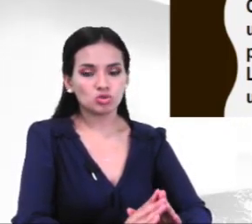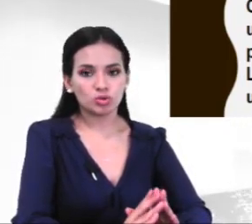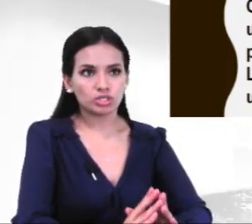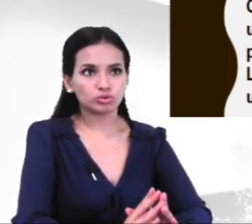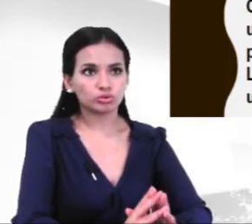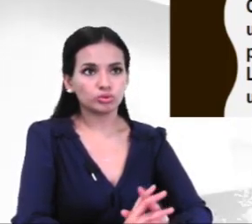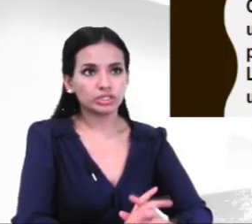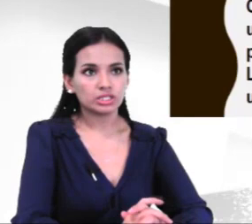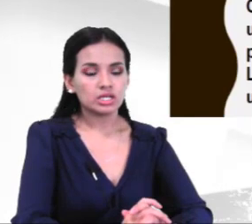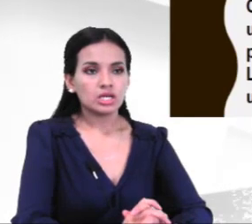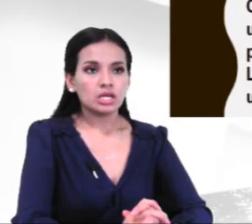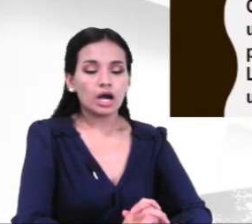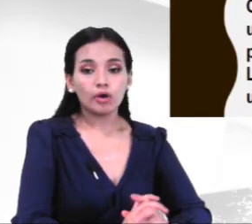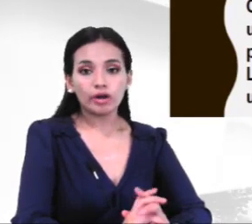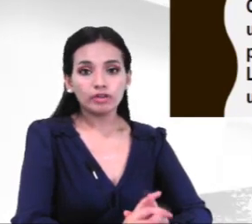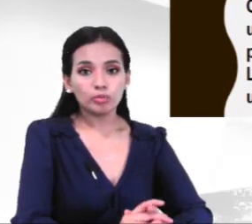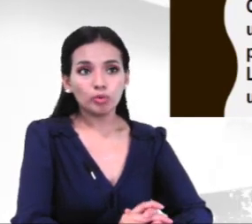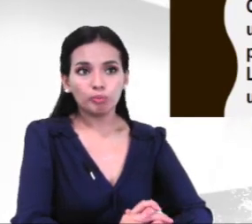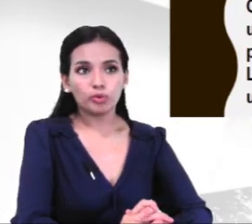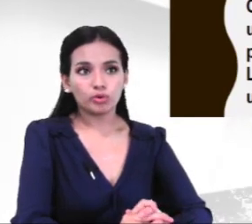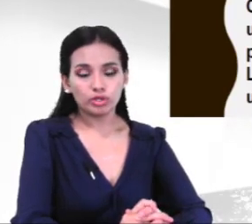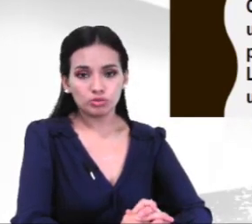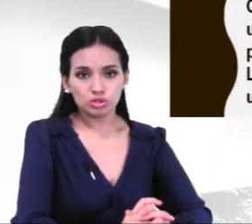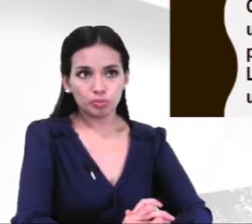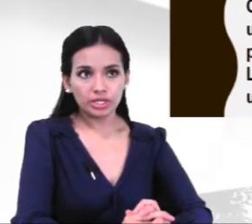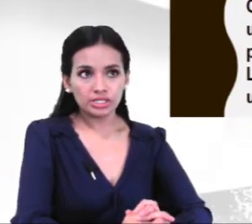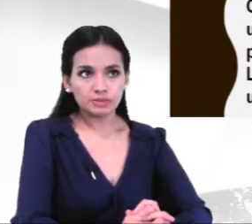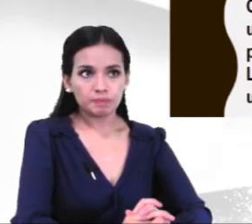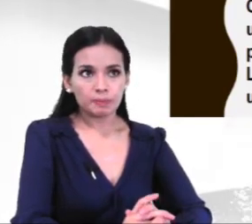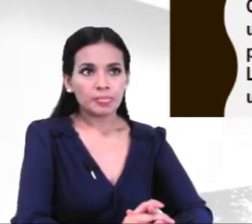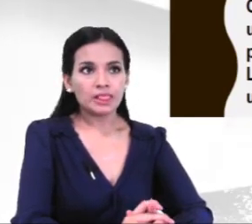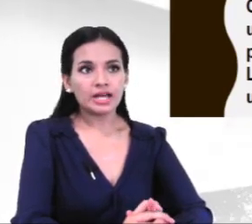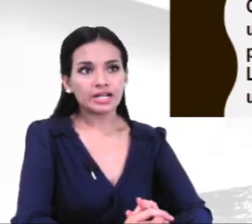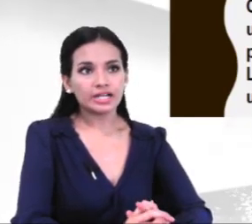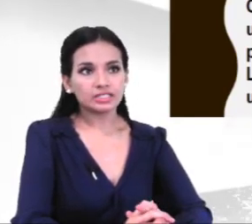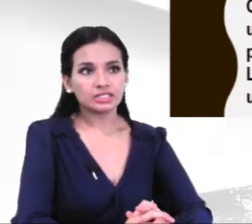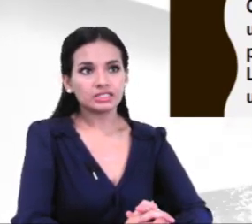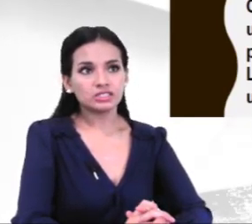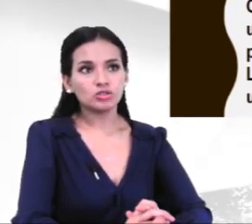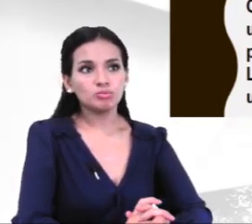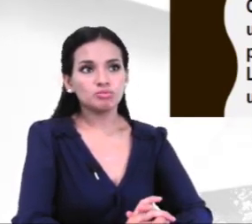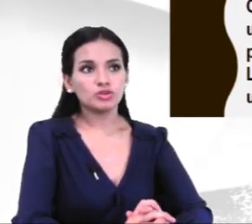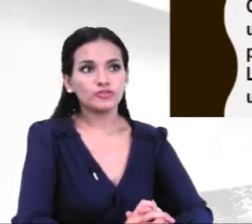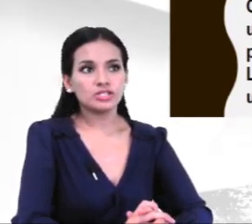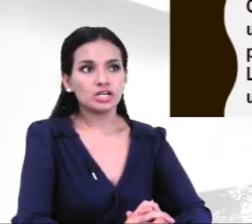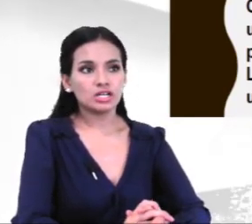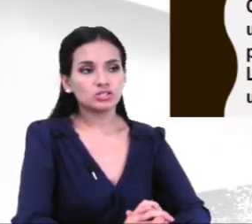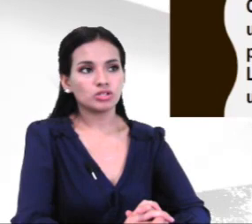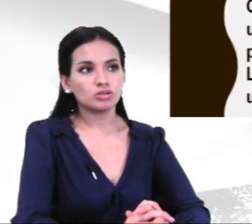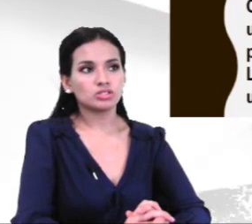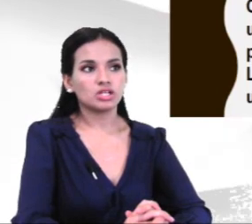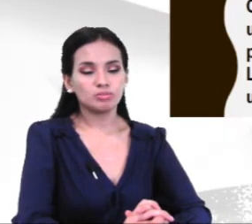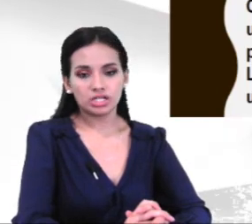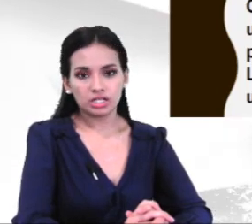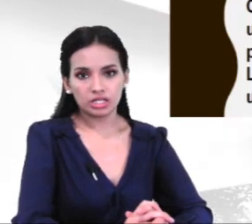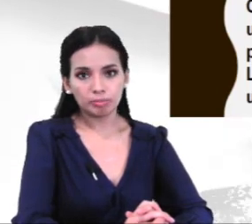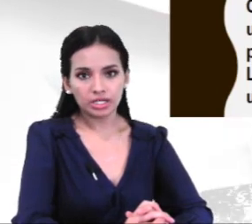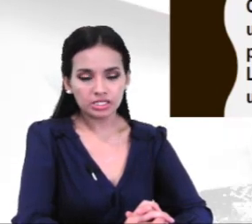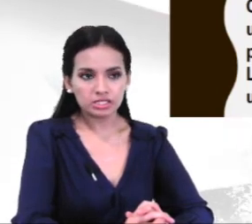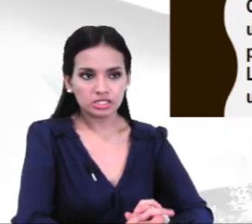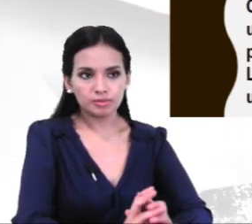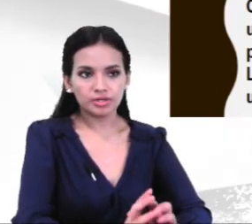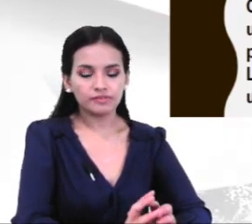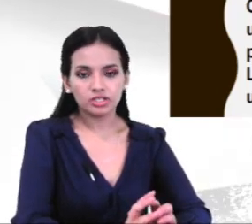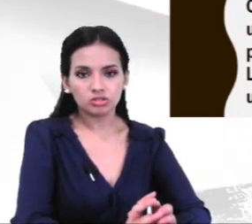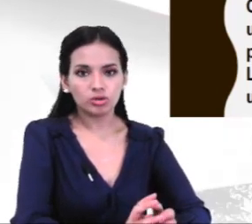especies como las tortugas ahora hablemos un poco de nuestro país la caracterización biofísica de la zona costera y marina del